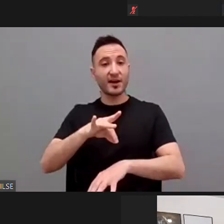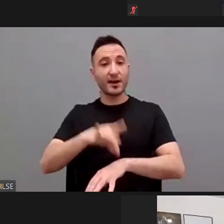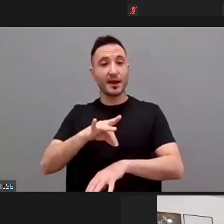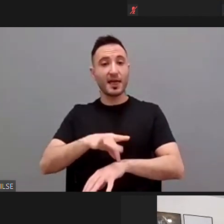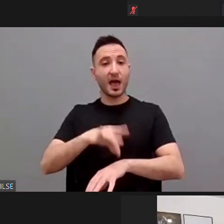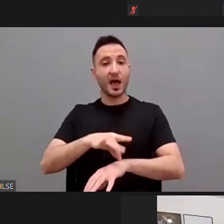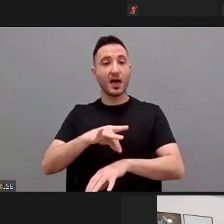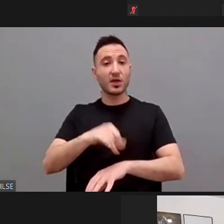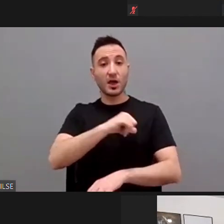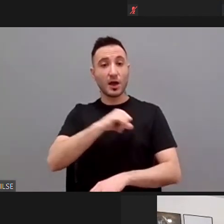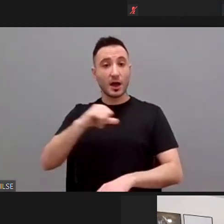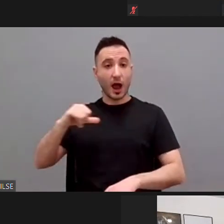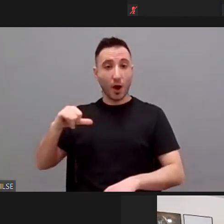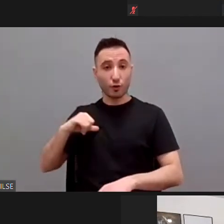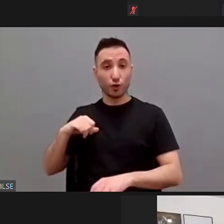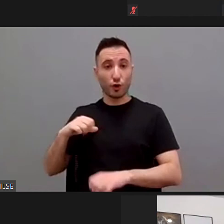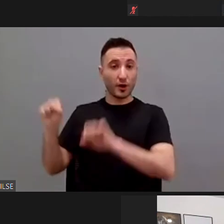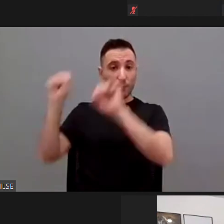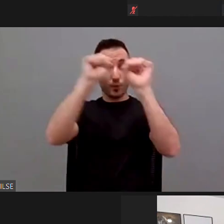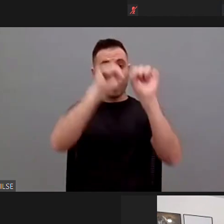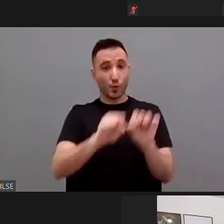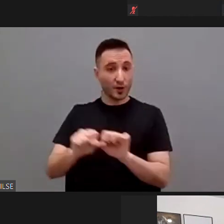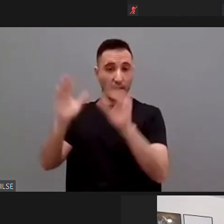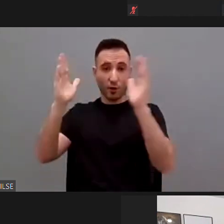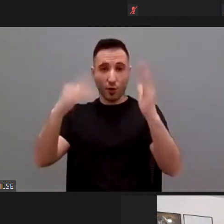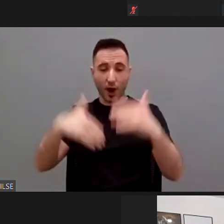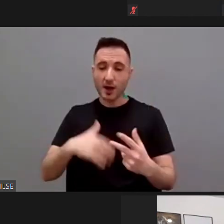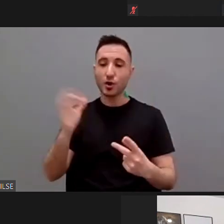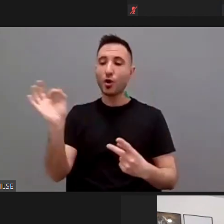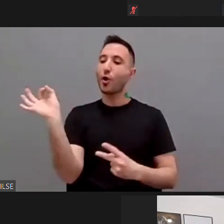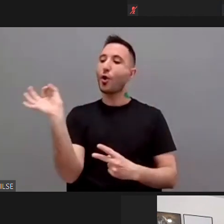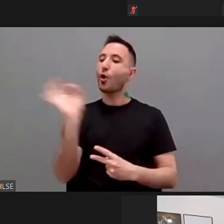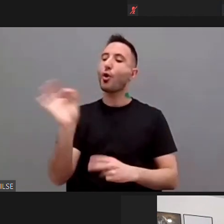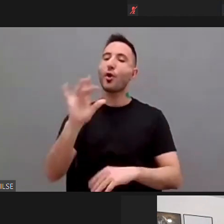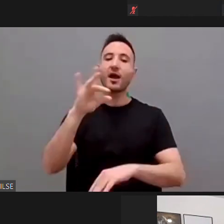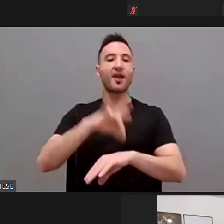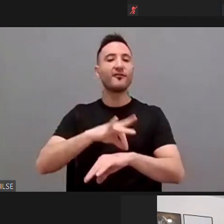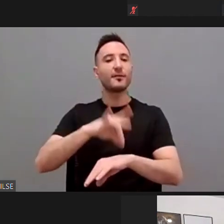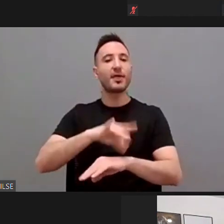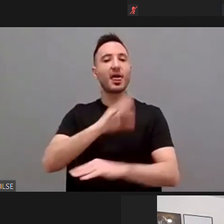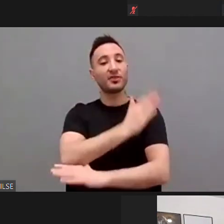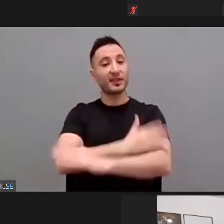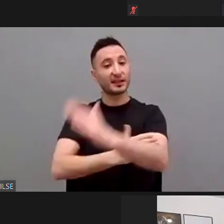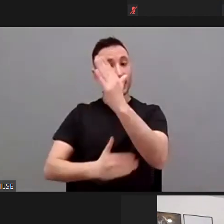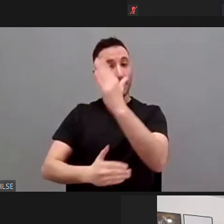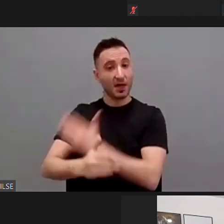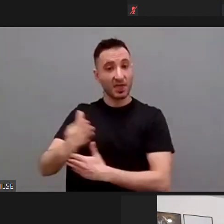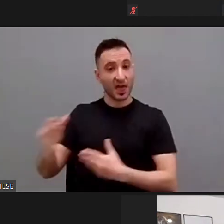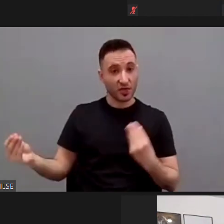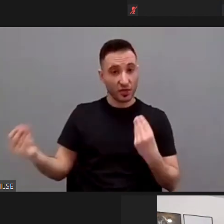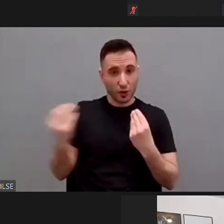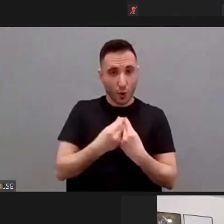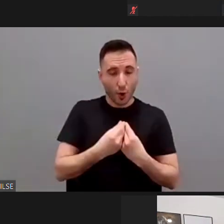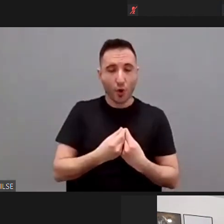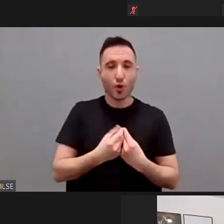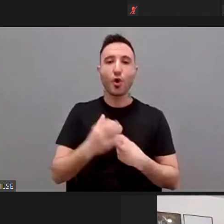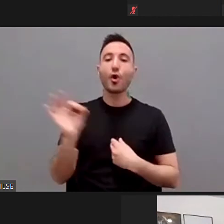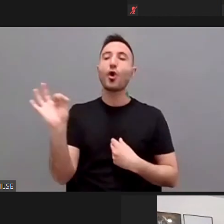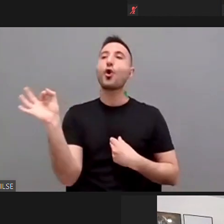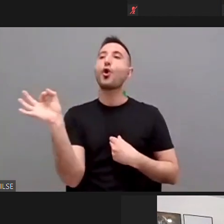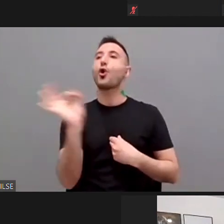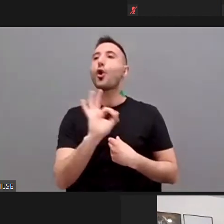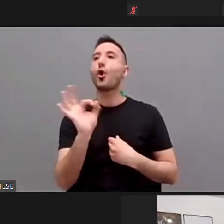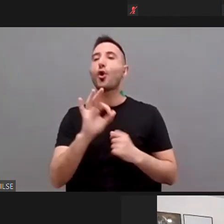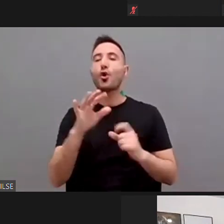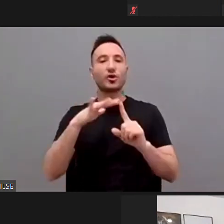autoinmune o cualquier tipo de enfermedad que conlleva una discapacidad y que tienen circunstancias relacionadas